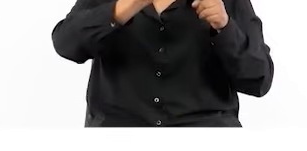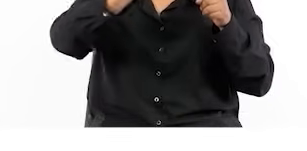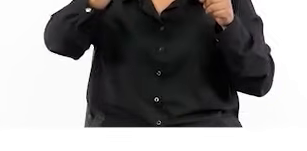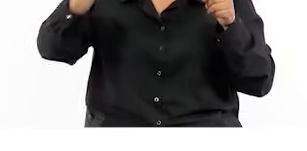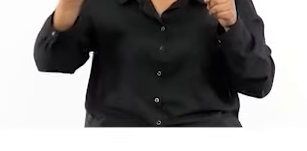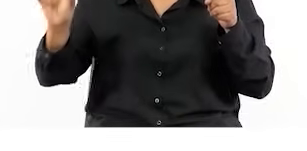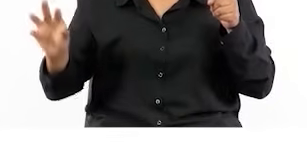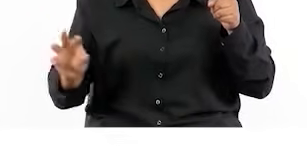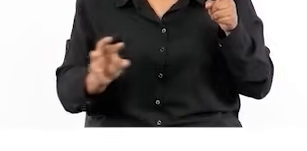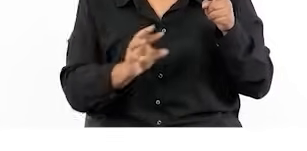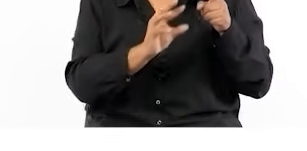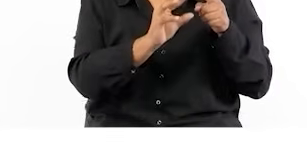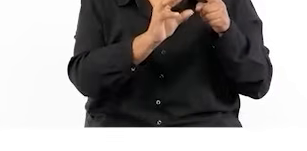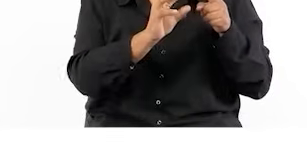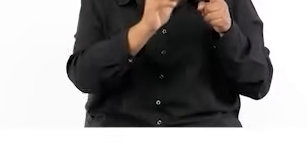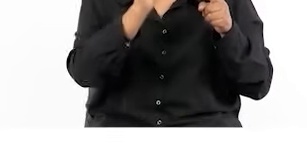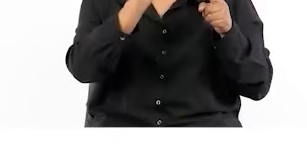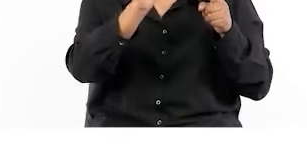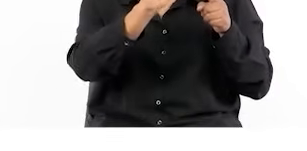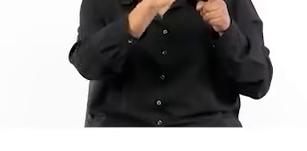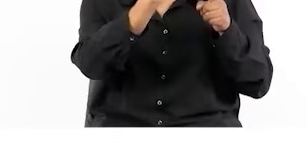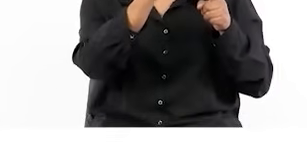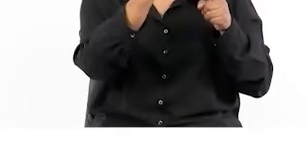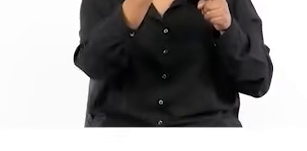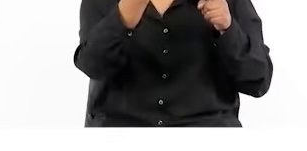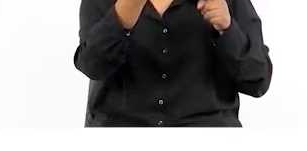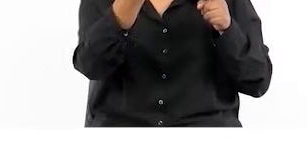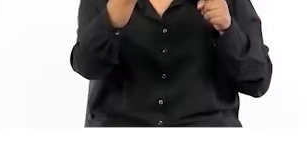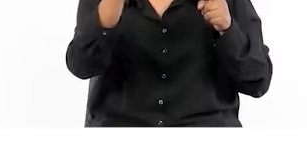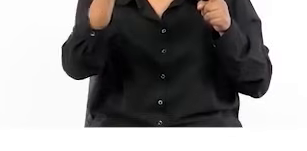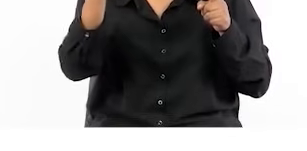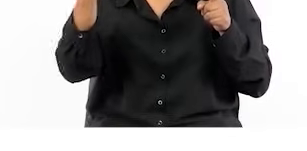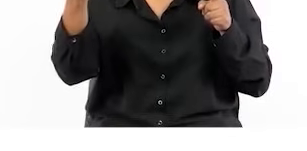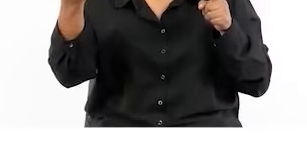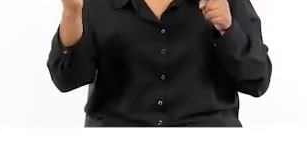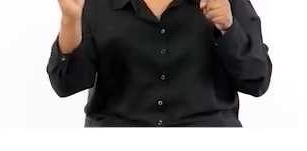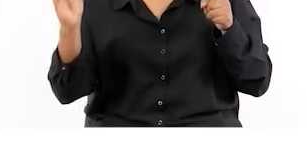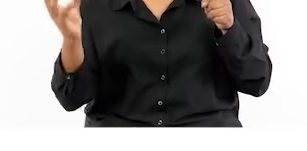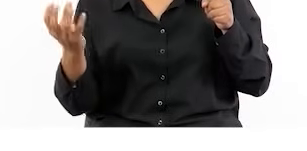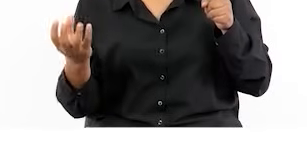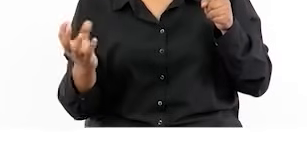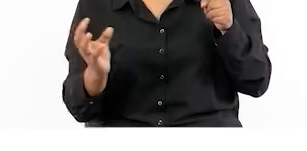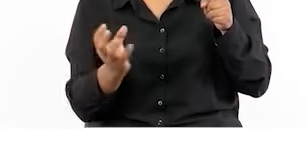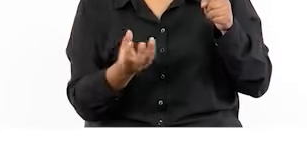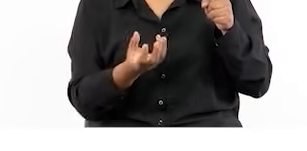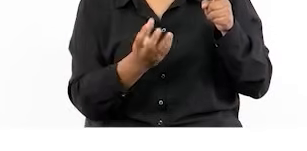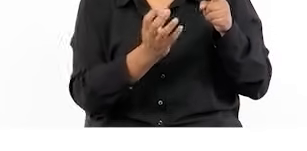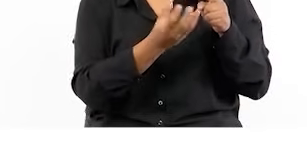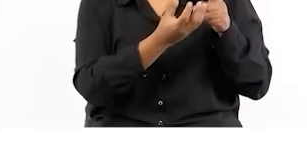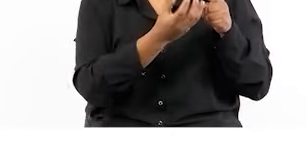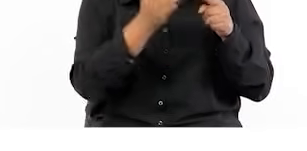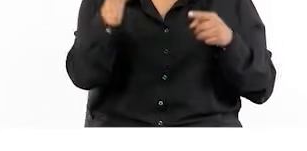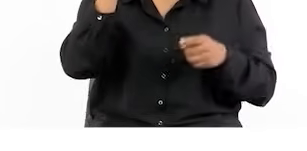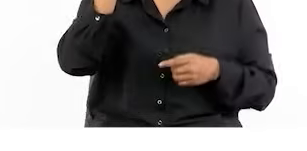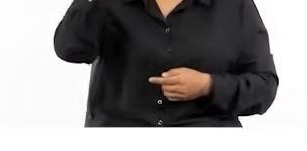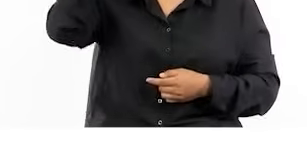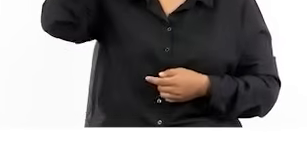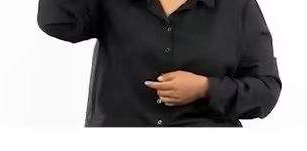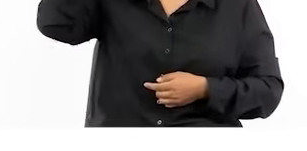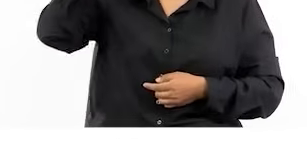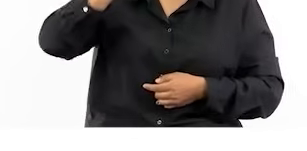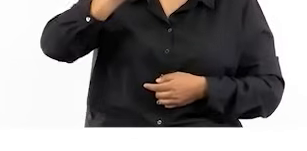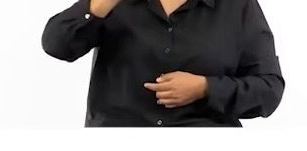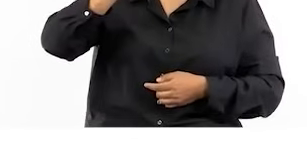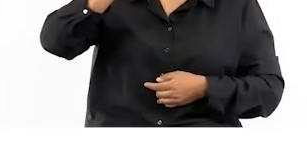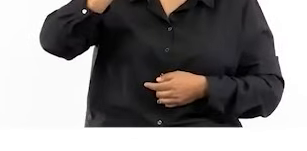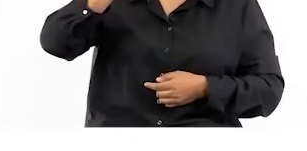traslación, pero al mismo tiempo que está girando alrededor del Sol, está rotando sobre sí mismo, y